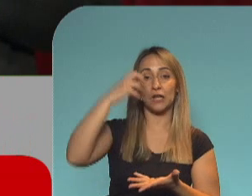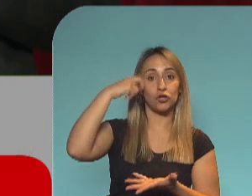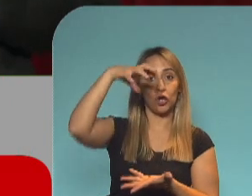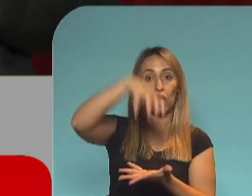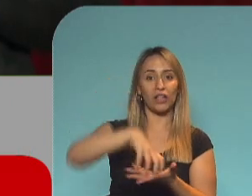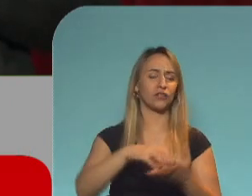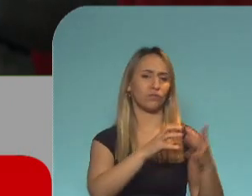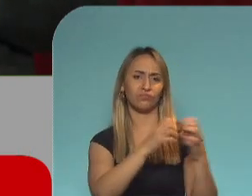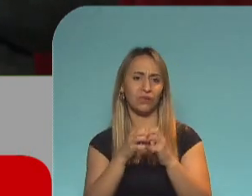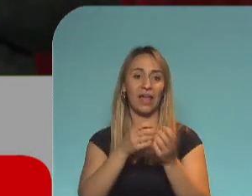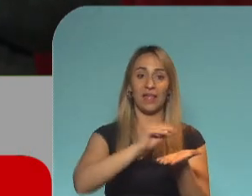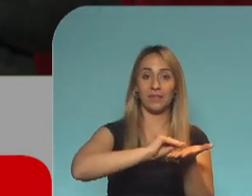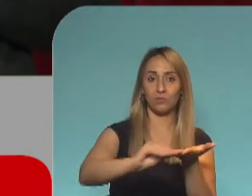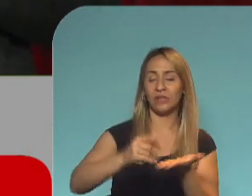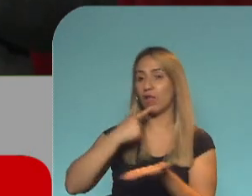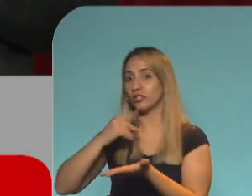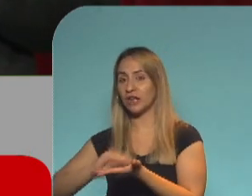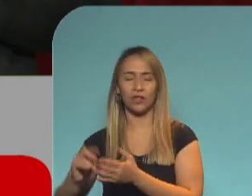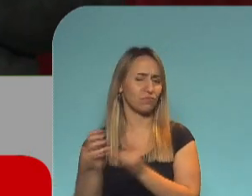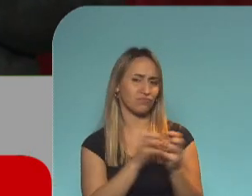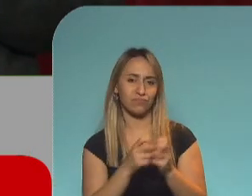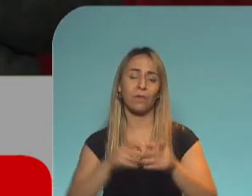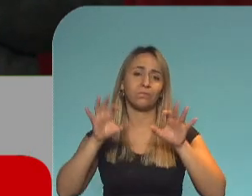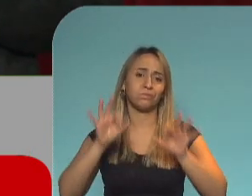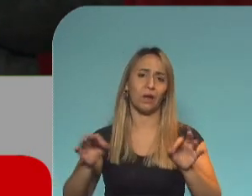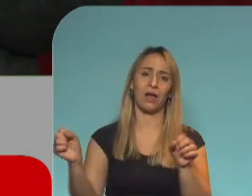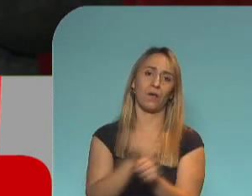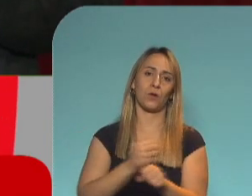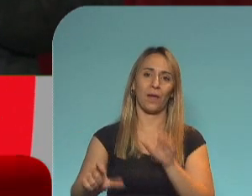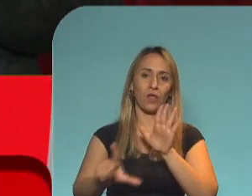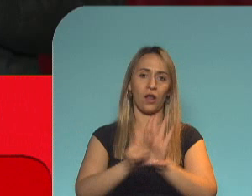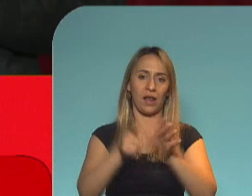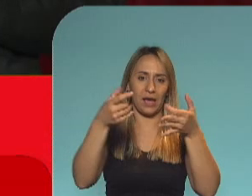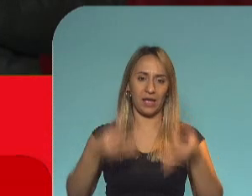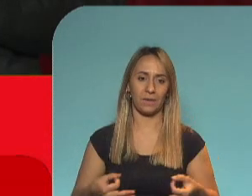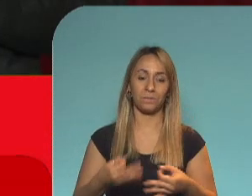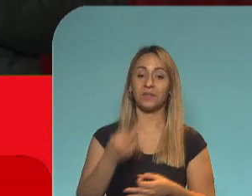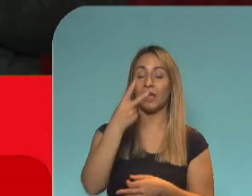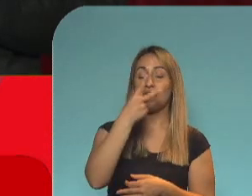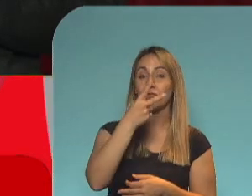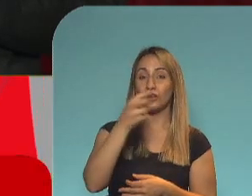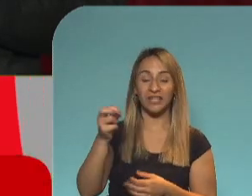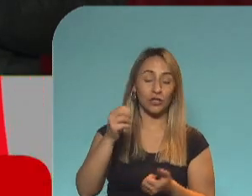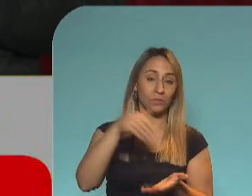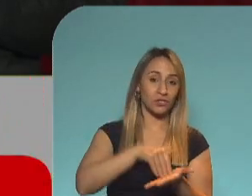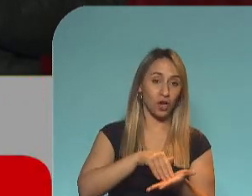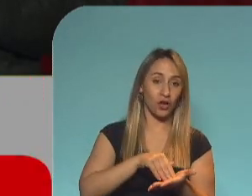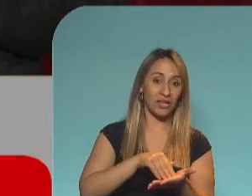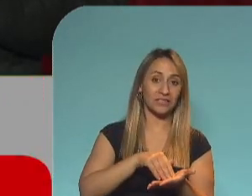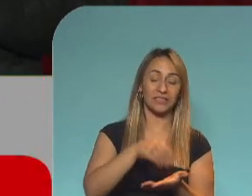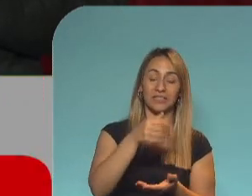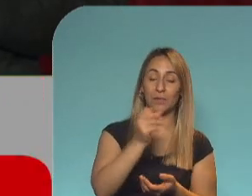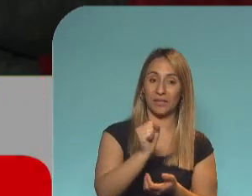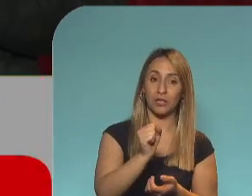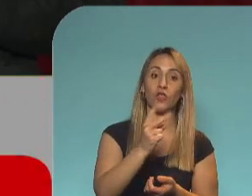dio tanto en diputados y en senadores y hoy se transformó en ley. Desde 200 millones de pesos, desde 2% creciendo de